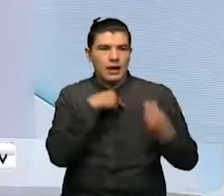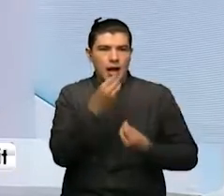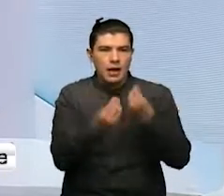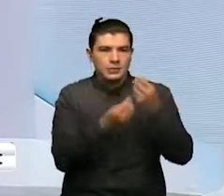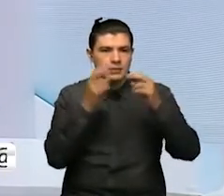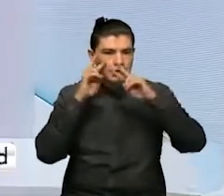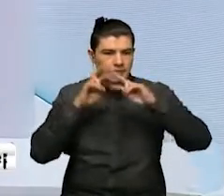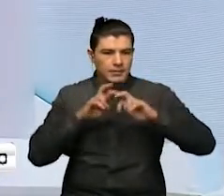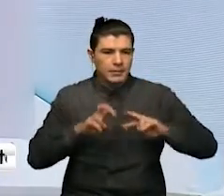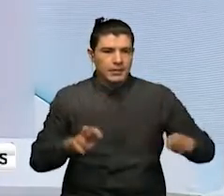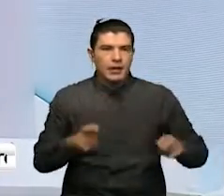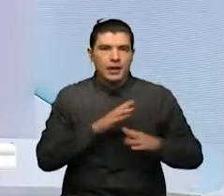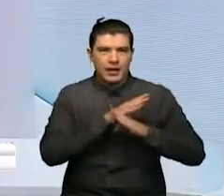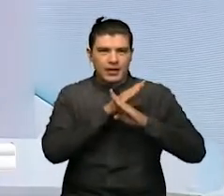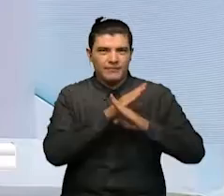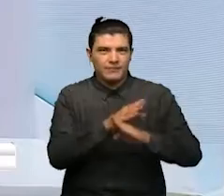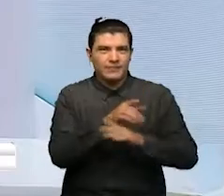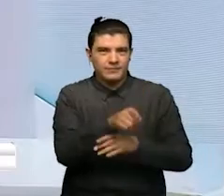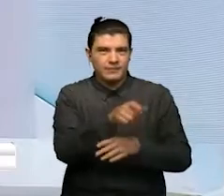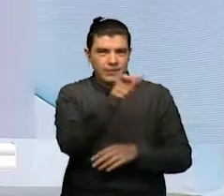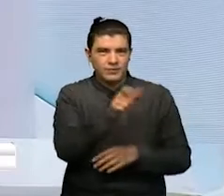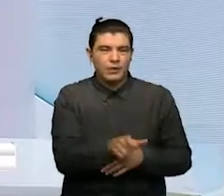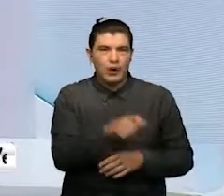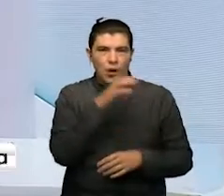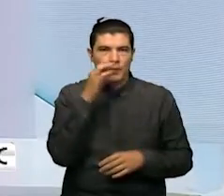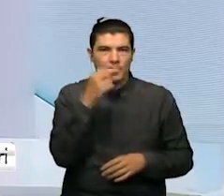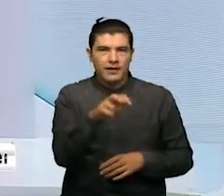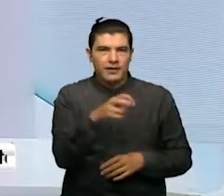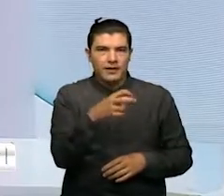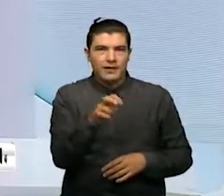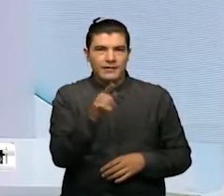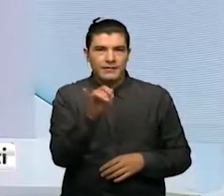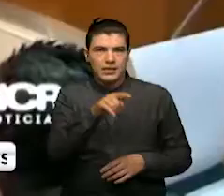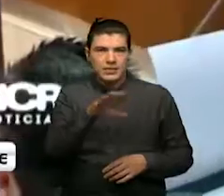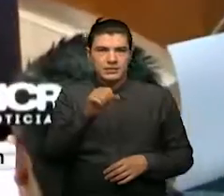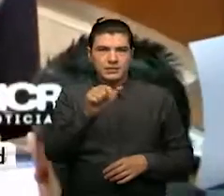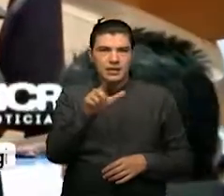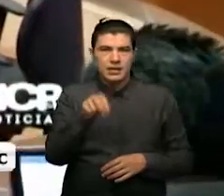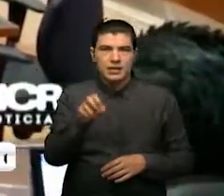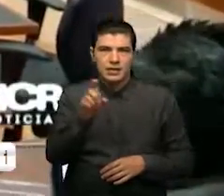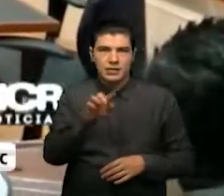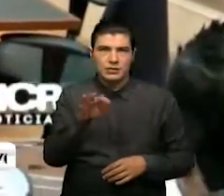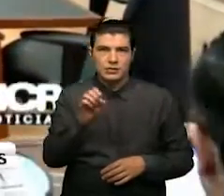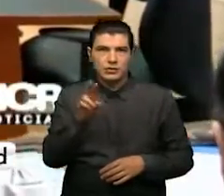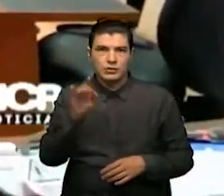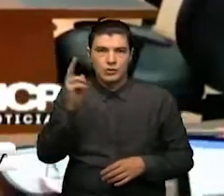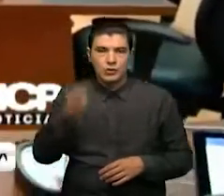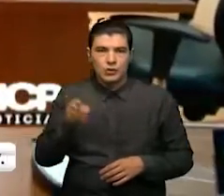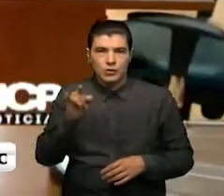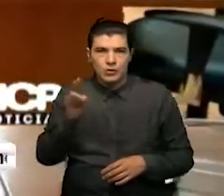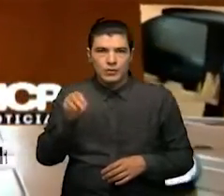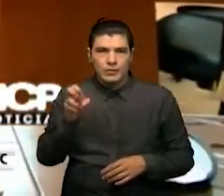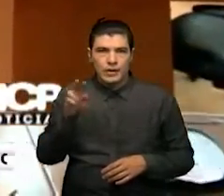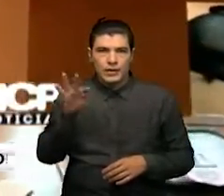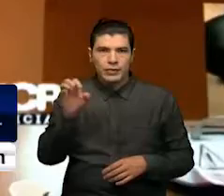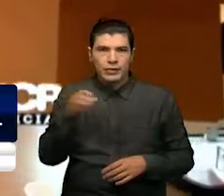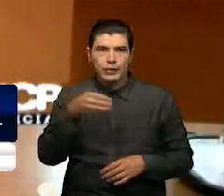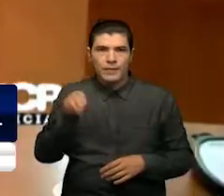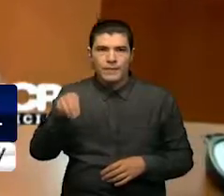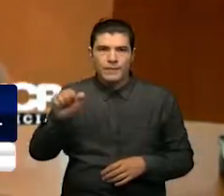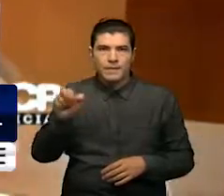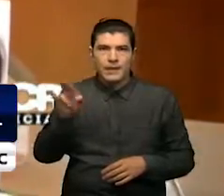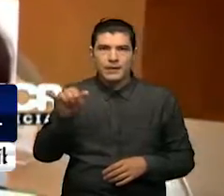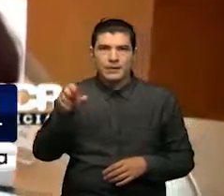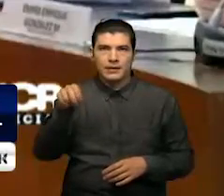la investigación en contra del fiscal general néstor humberto martínez el pasado 20 de noviembre en la comisión de acusaciones de la cámara